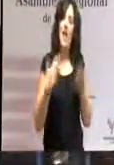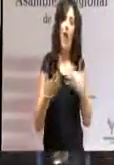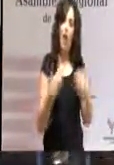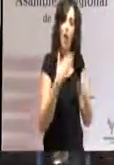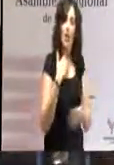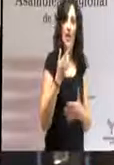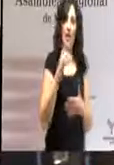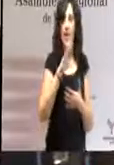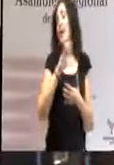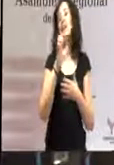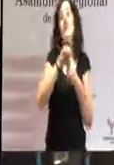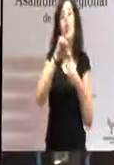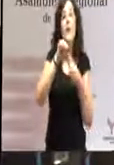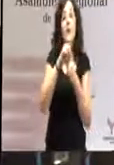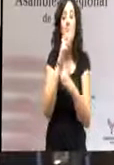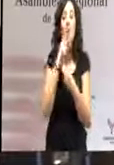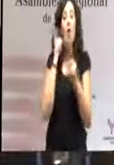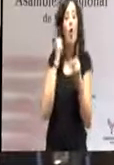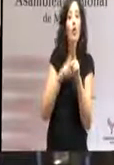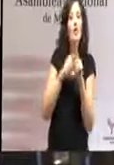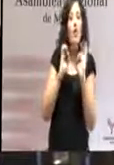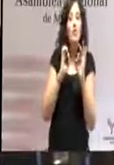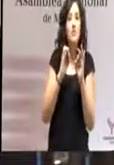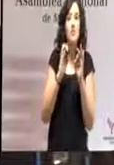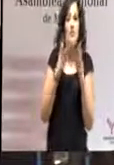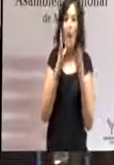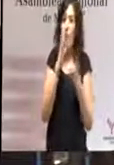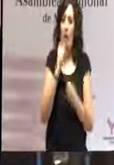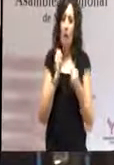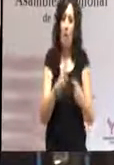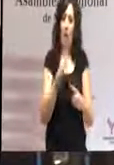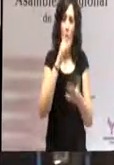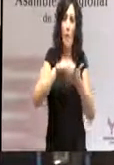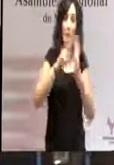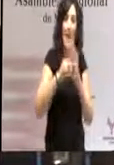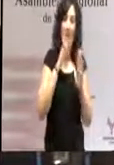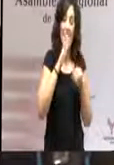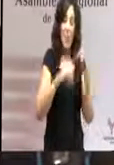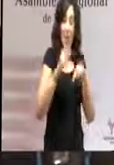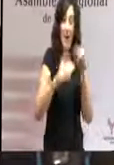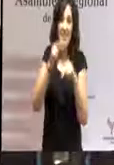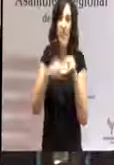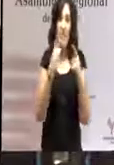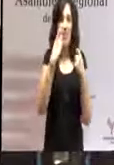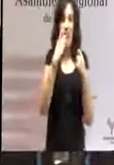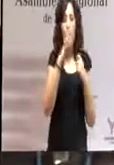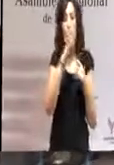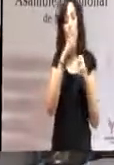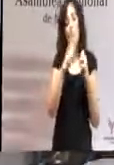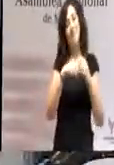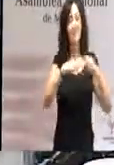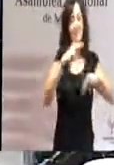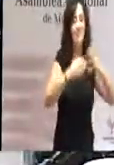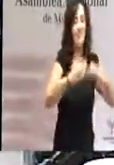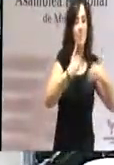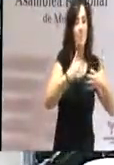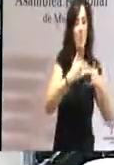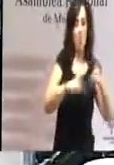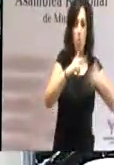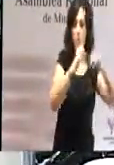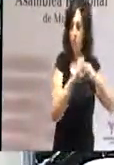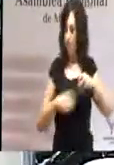a estos planes, en el papel, que no en la realidad, porque no la había, a estos planes urbanísticos que hoy el Tribunal Supremo, uno por